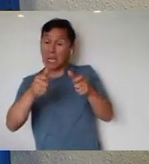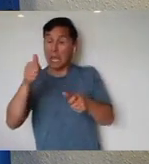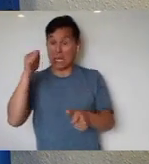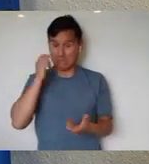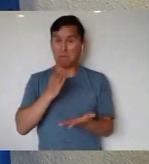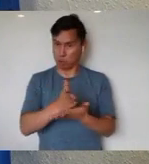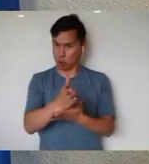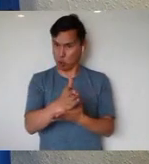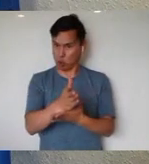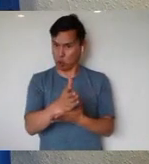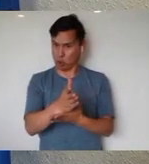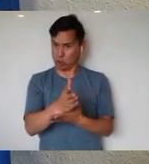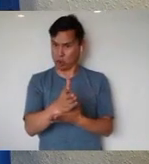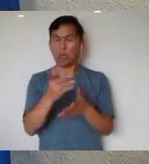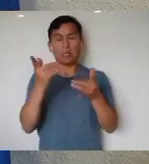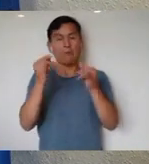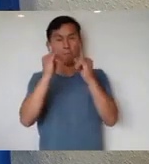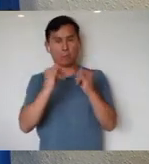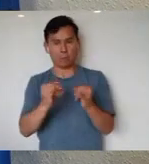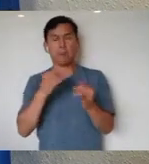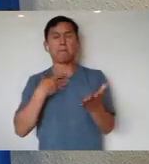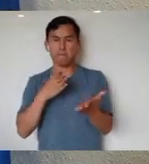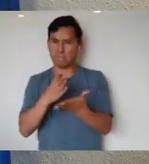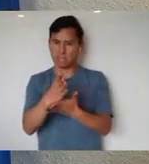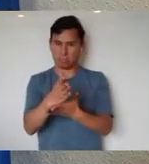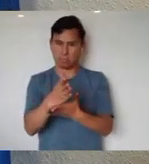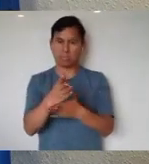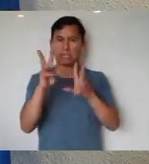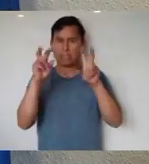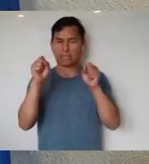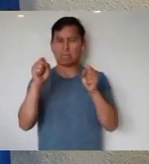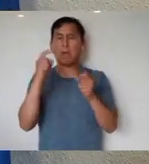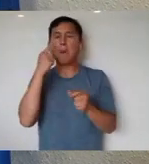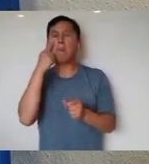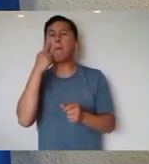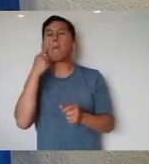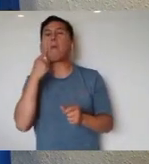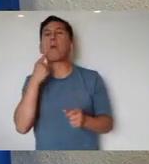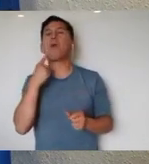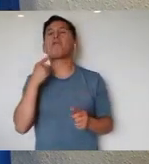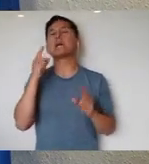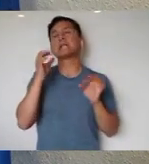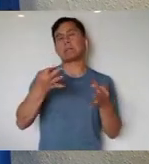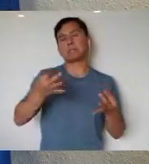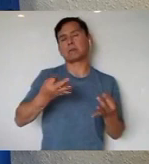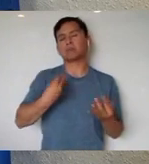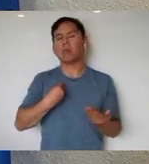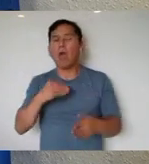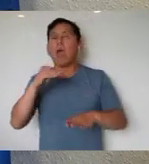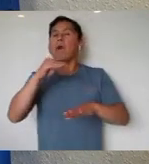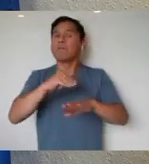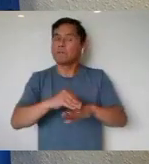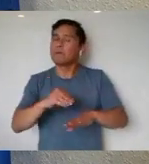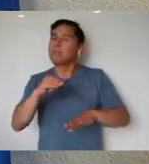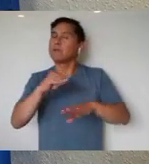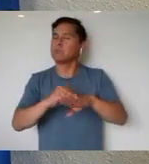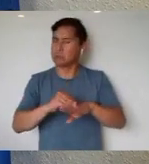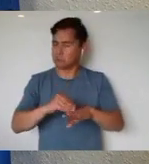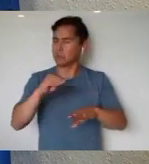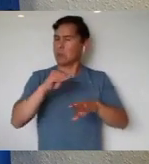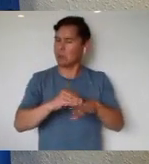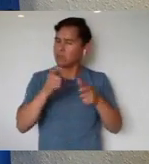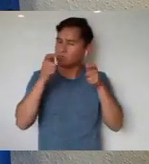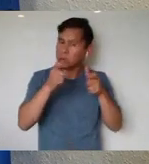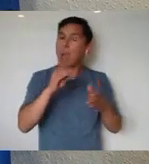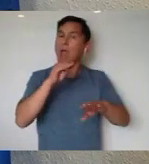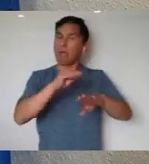día de ayer, de tal manera que podamos partir primero con una marcha blanca en cuanto a ser punitivo como autoridad sanitaria en